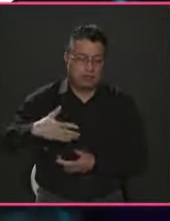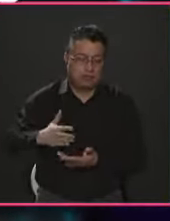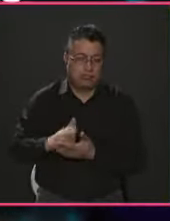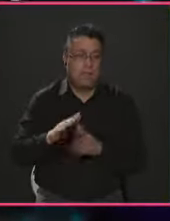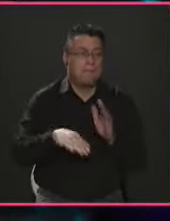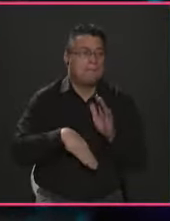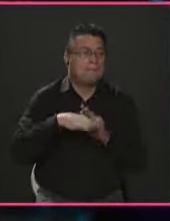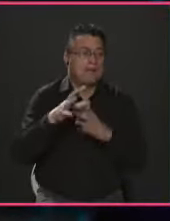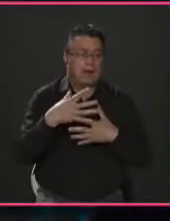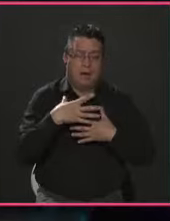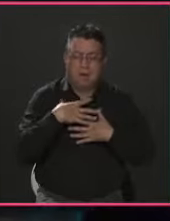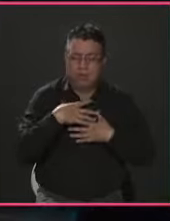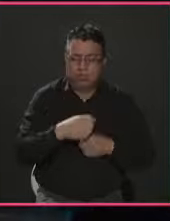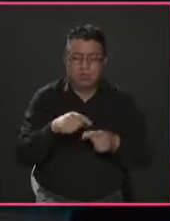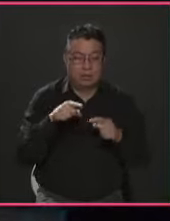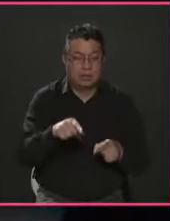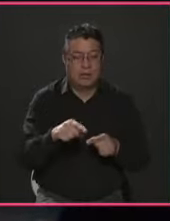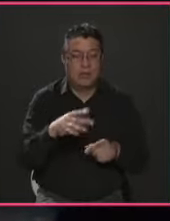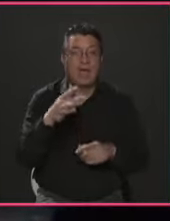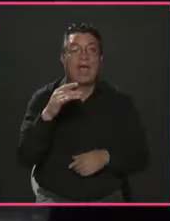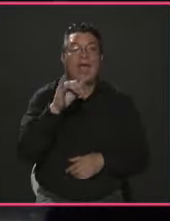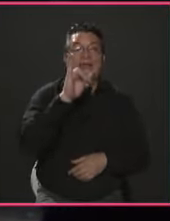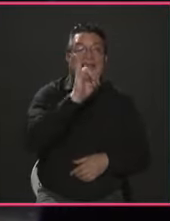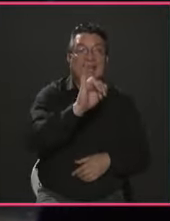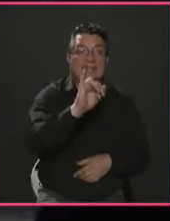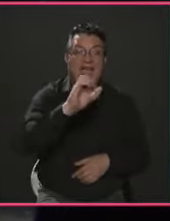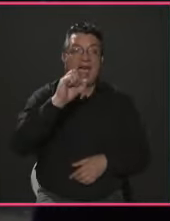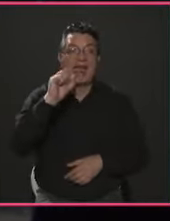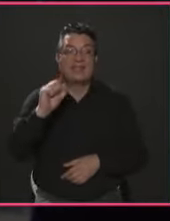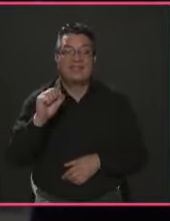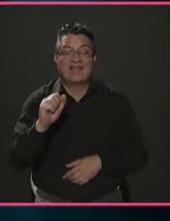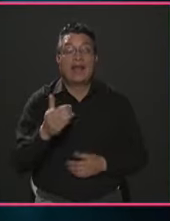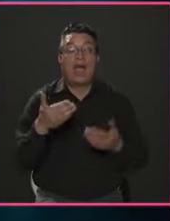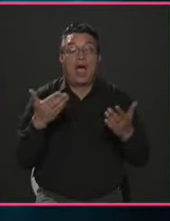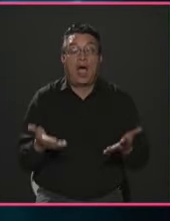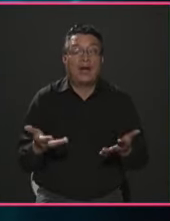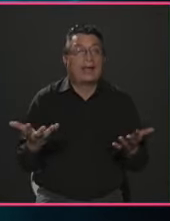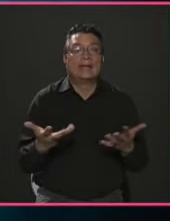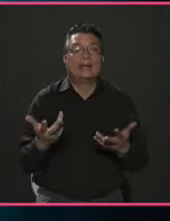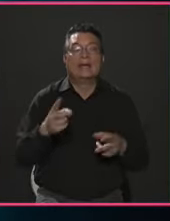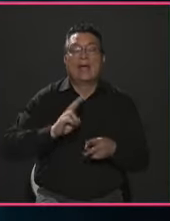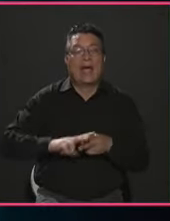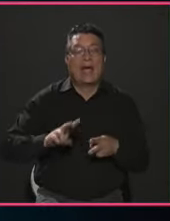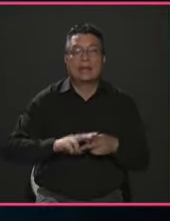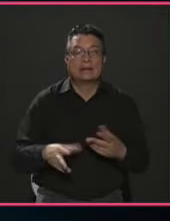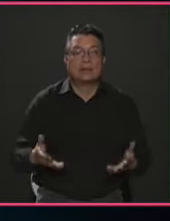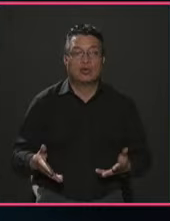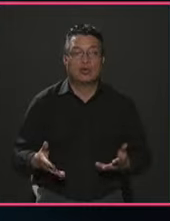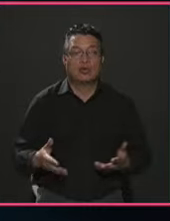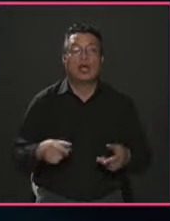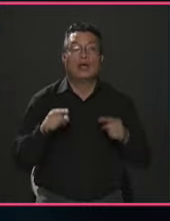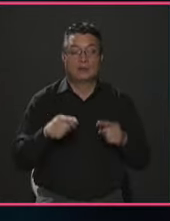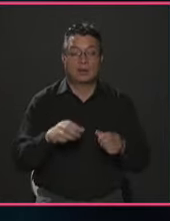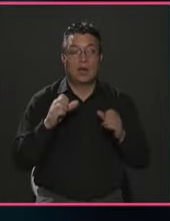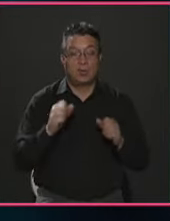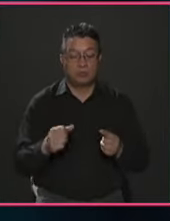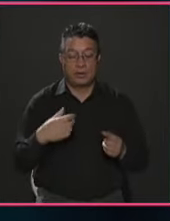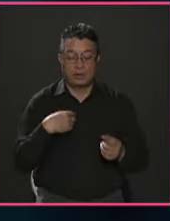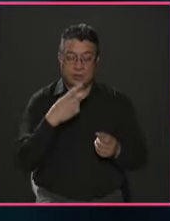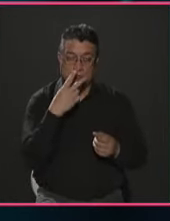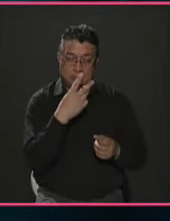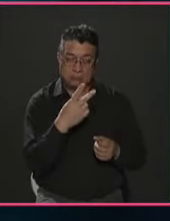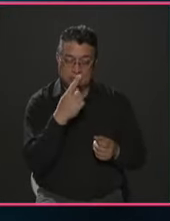apasionante que nos tocó Inteligencia artificial ahora que hacemos y esto lo podemos abordar de